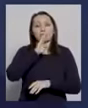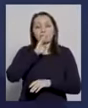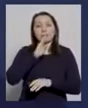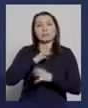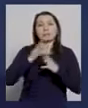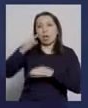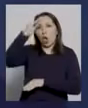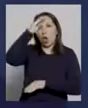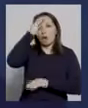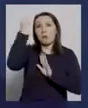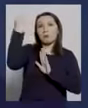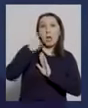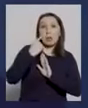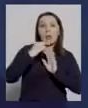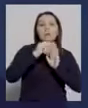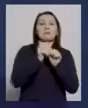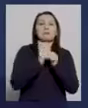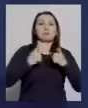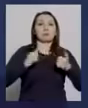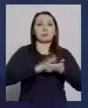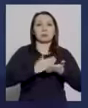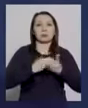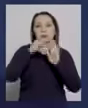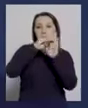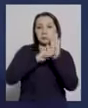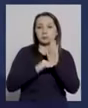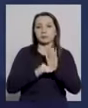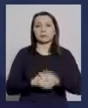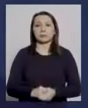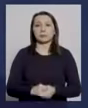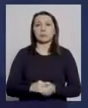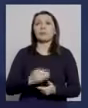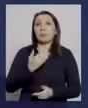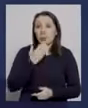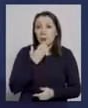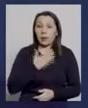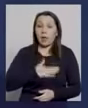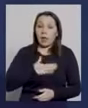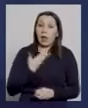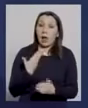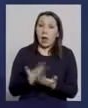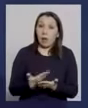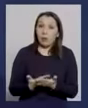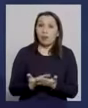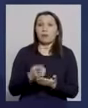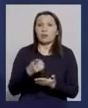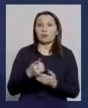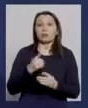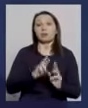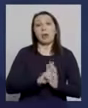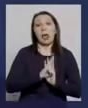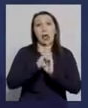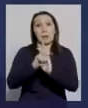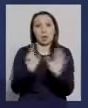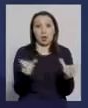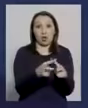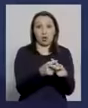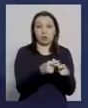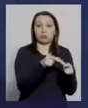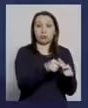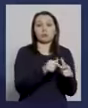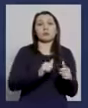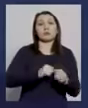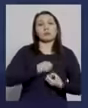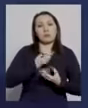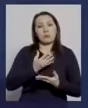más confianza las indicaciones de la autoridad sanitaria. Además, quiero aprovechar a nombre del Consejo la oportunidad de manifestar la